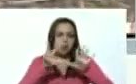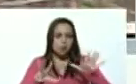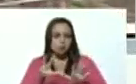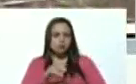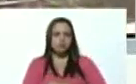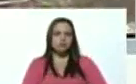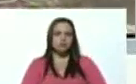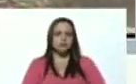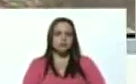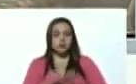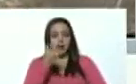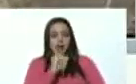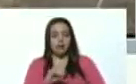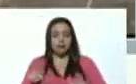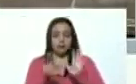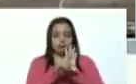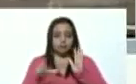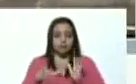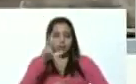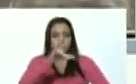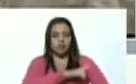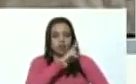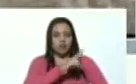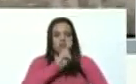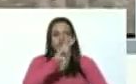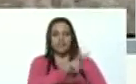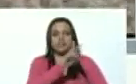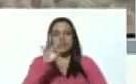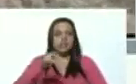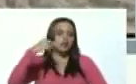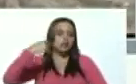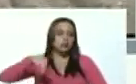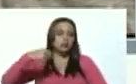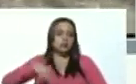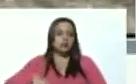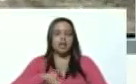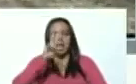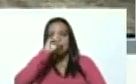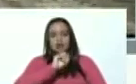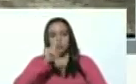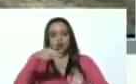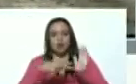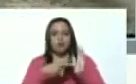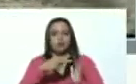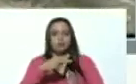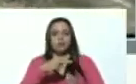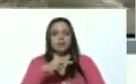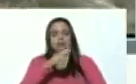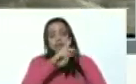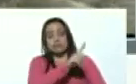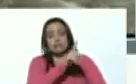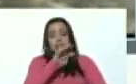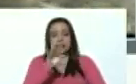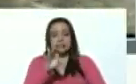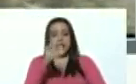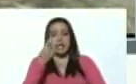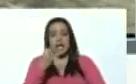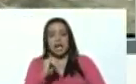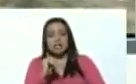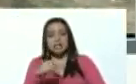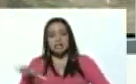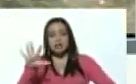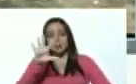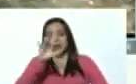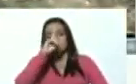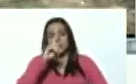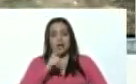Salió en la Gaceta Oficial del 23 de noviembre del 2013, cuando yo estaba cumpliendo 51 años. Fue un